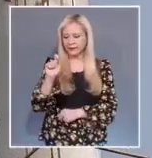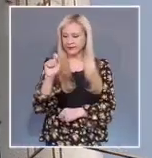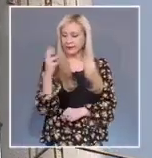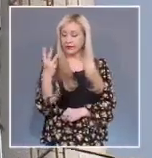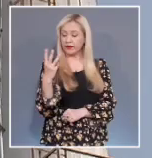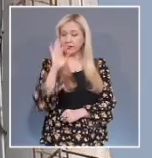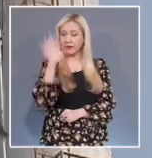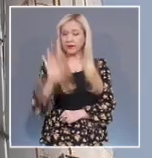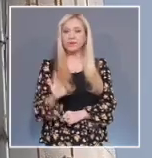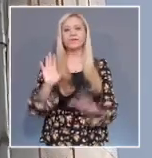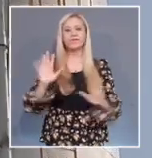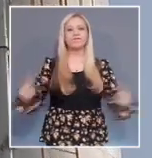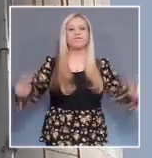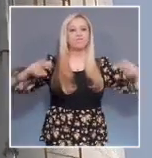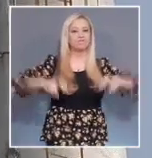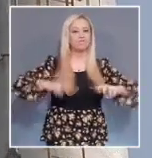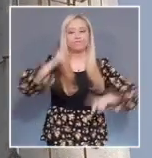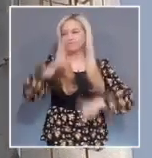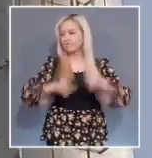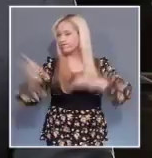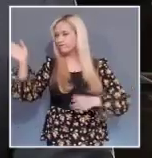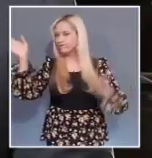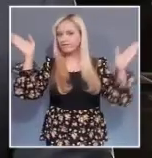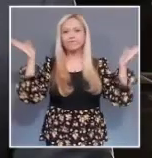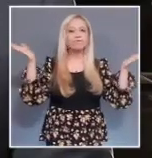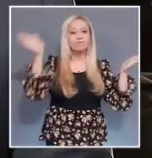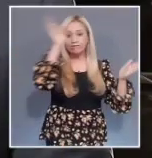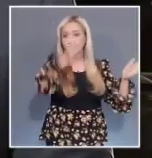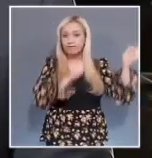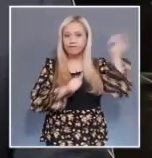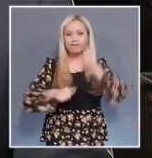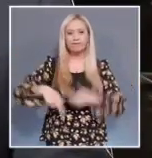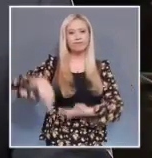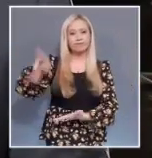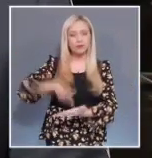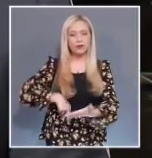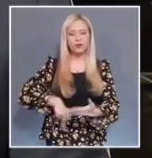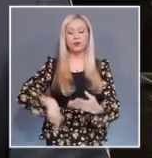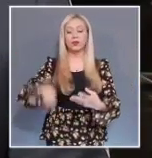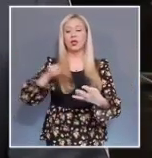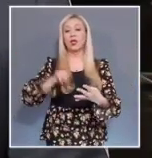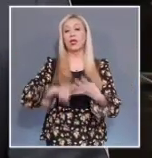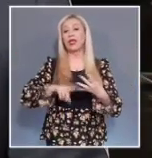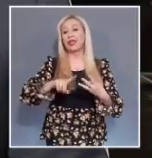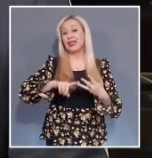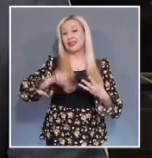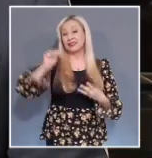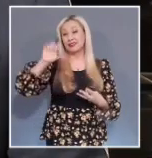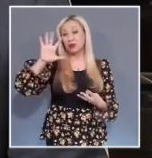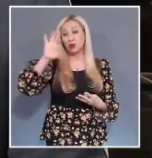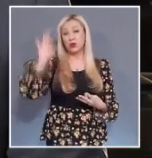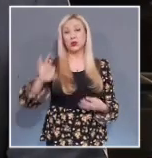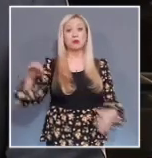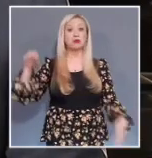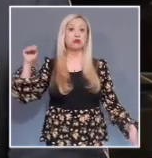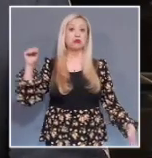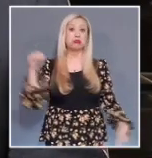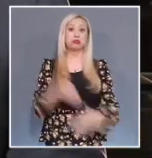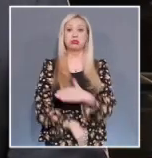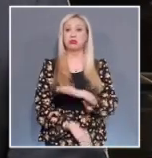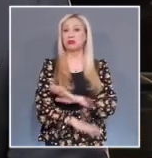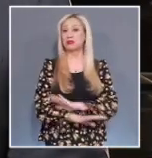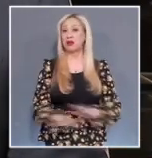el 65% en la de quiebra. Para que una empresa o una persona con actividad empresarial tenga un problema económico